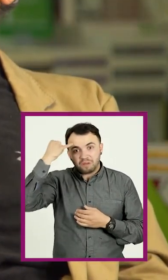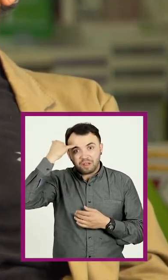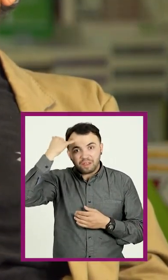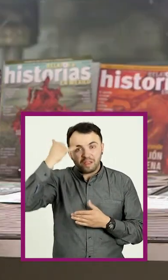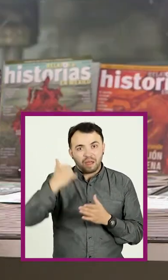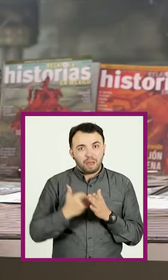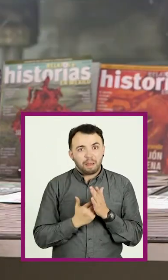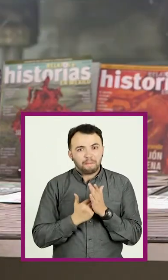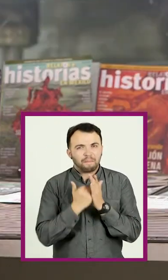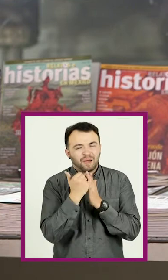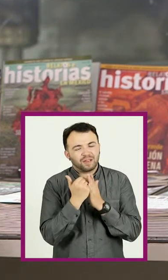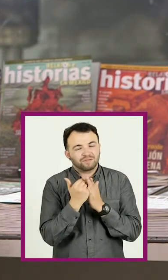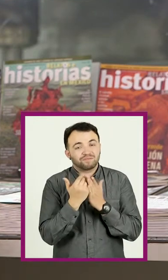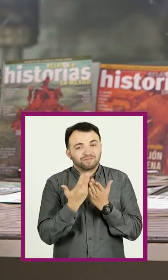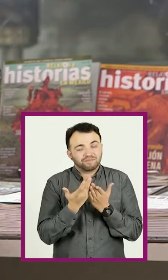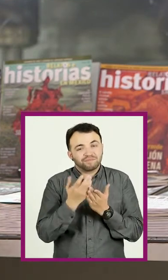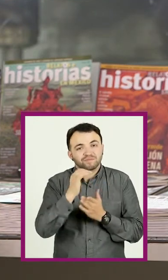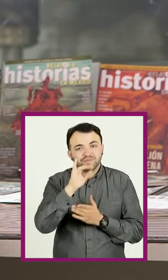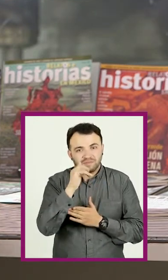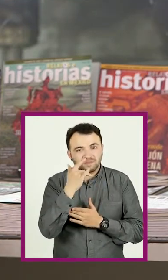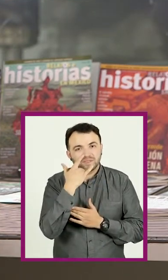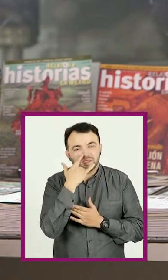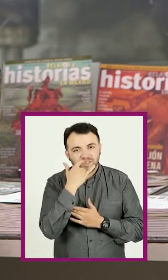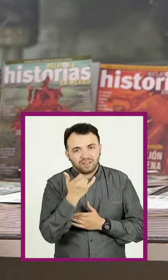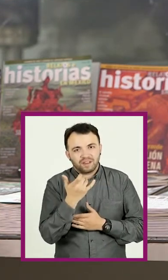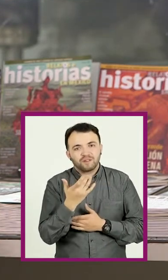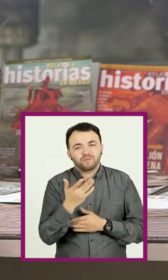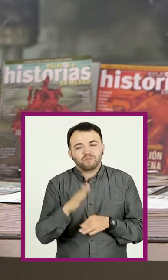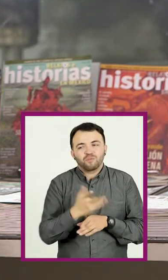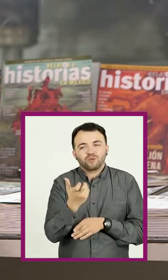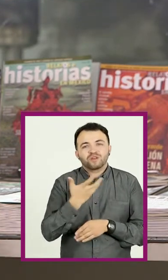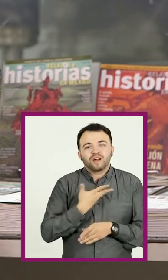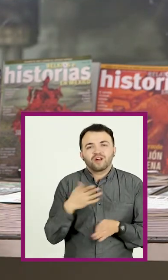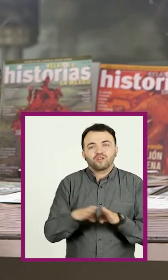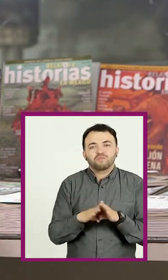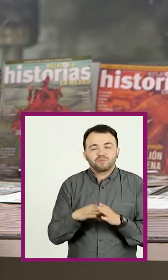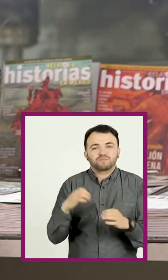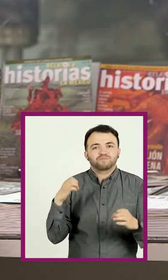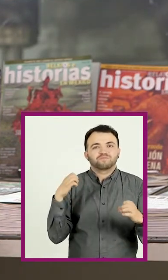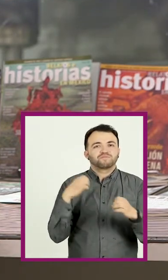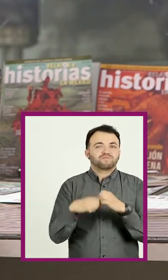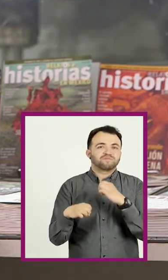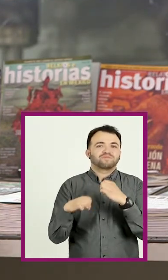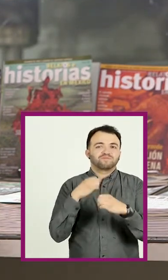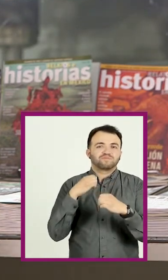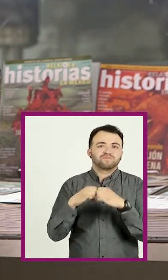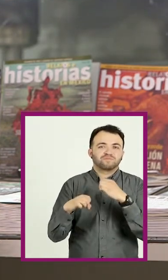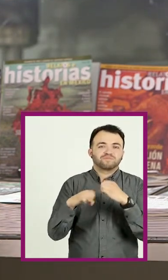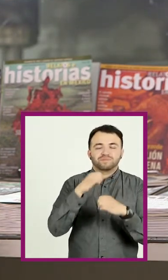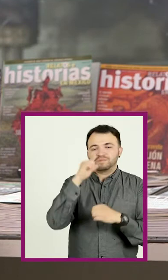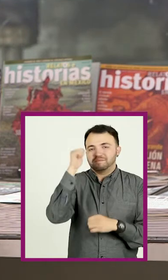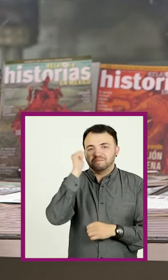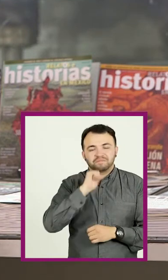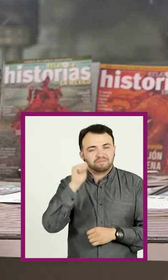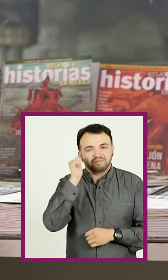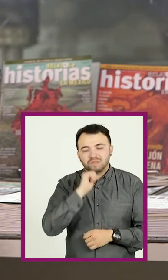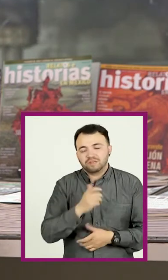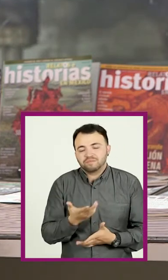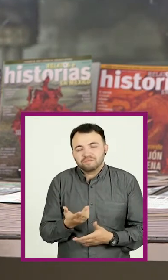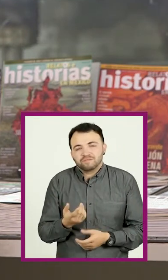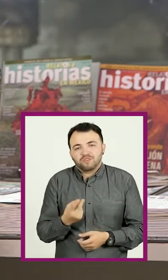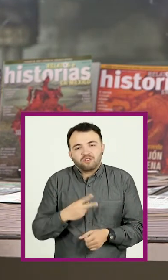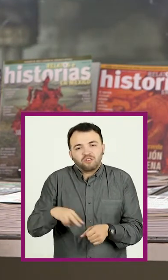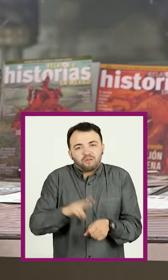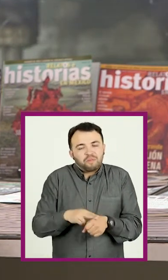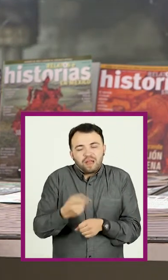y dogmatismo, ¿no? Entonces, siempre hay un juego de confrontación, ¿no? Claro. Eso, pues sin duda, siempre lo va a haber, ¿no?